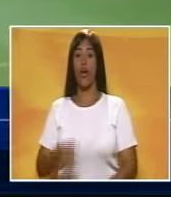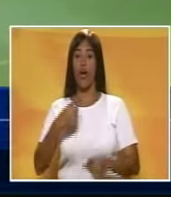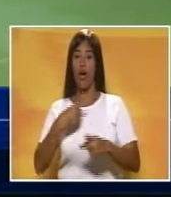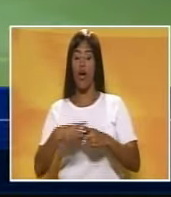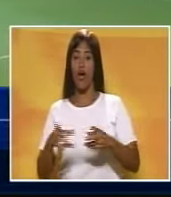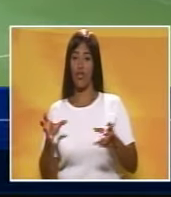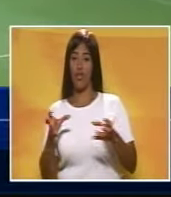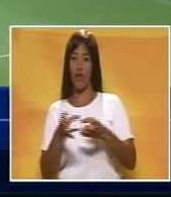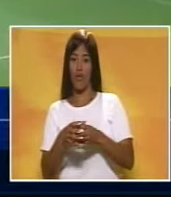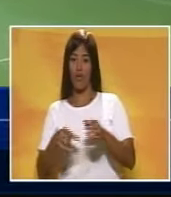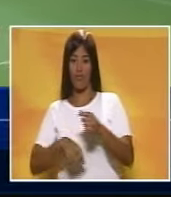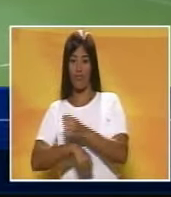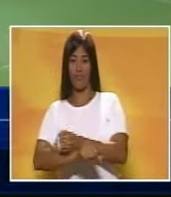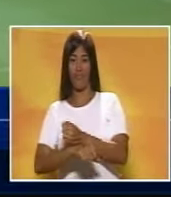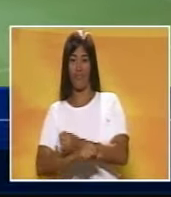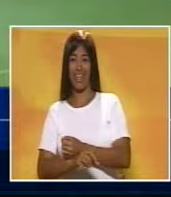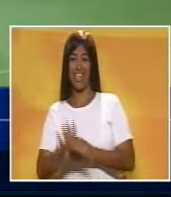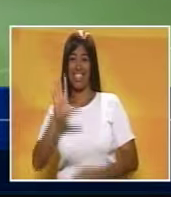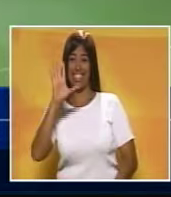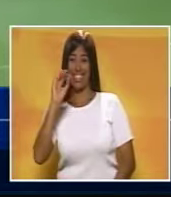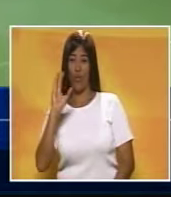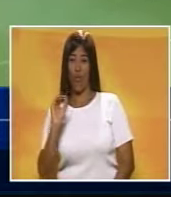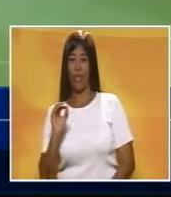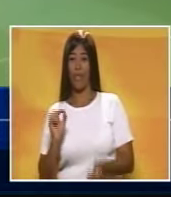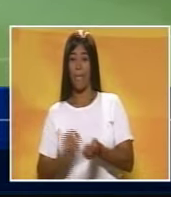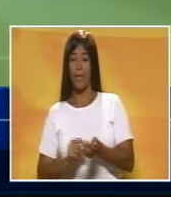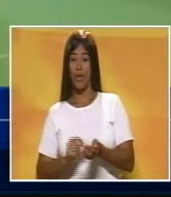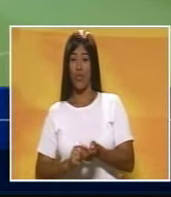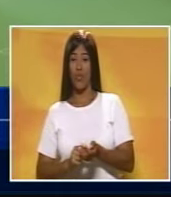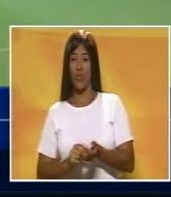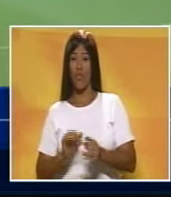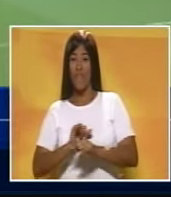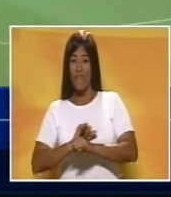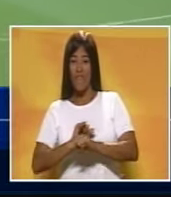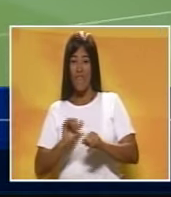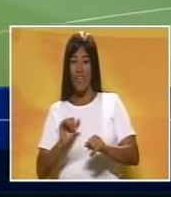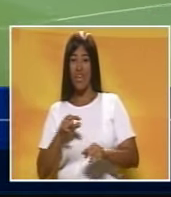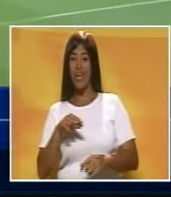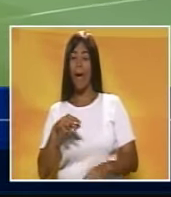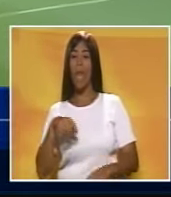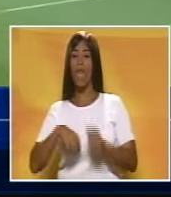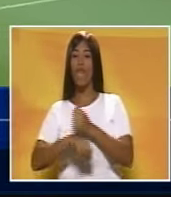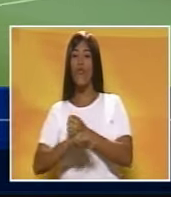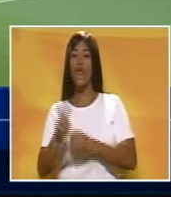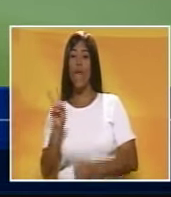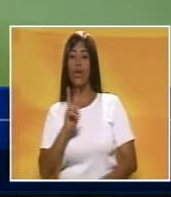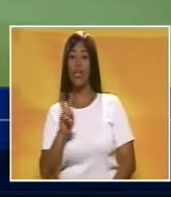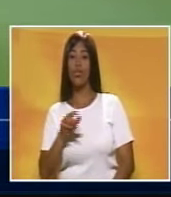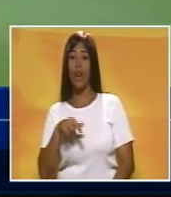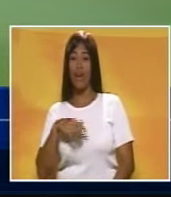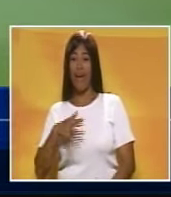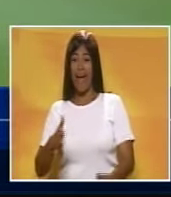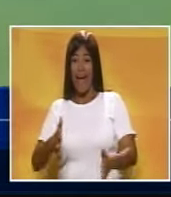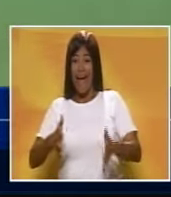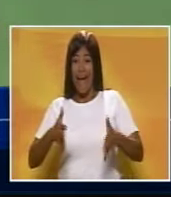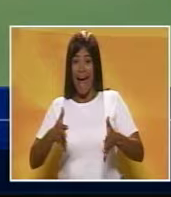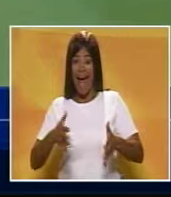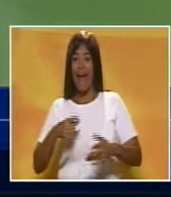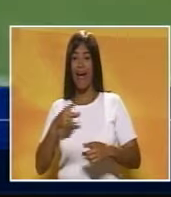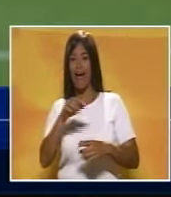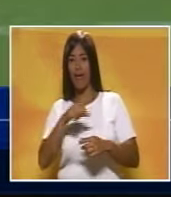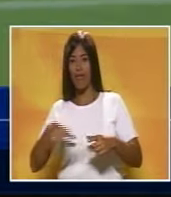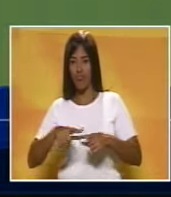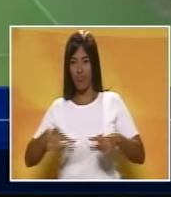hasta el minuto 50 a punto de completar un partido y una jornada histórica para el fútbol venezolano. Estaba derrotando en el Mineirão de Belo